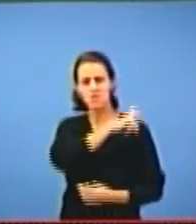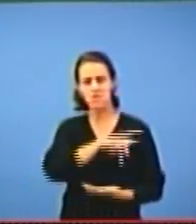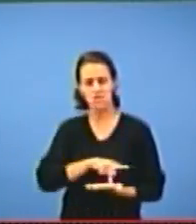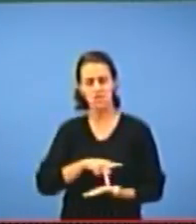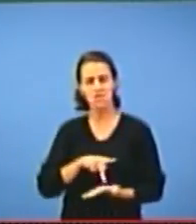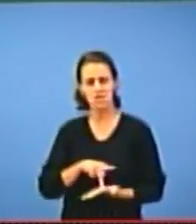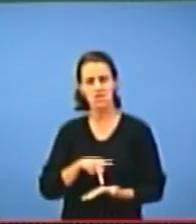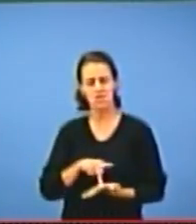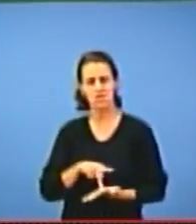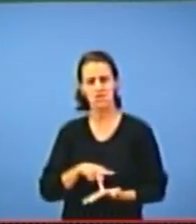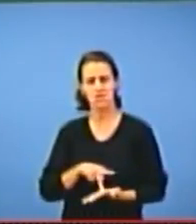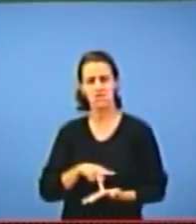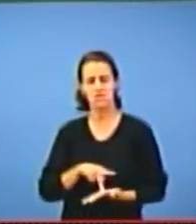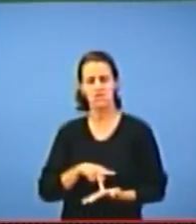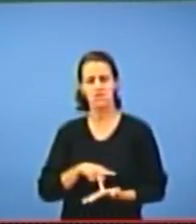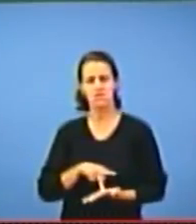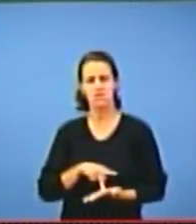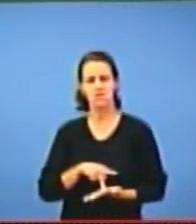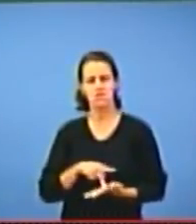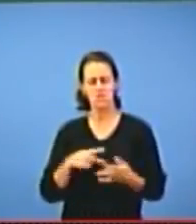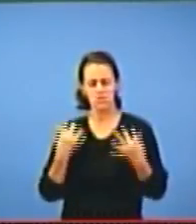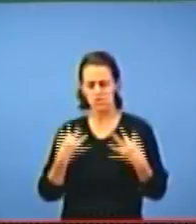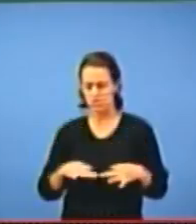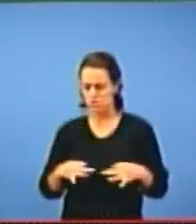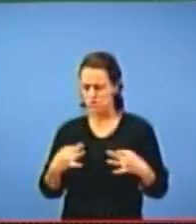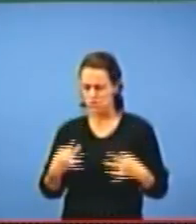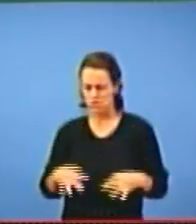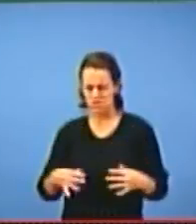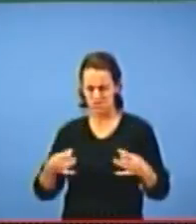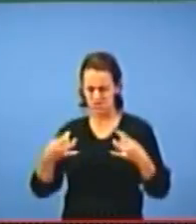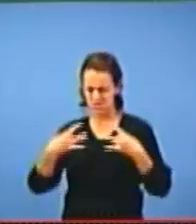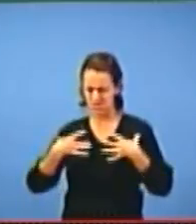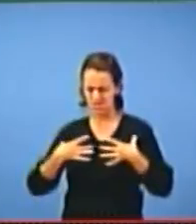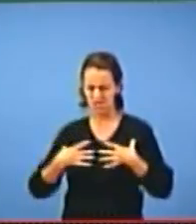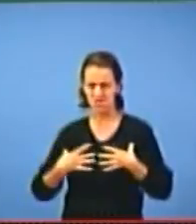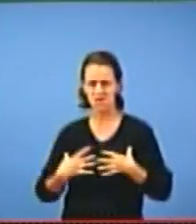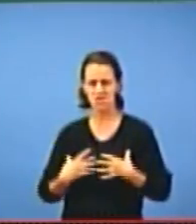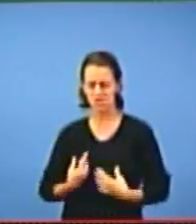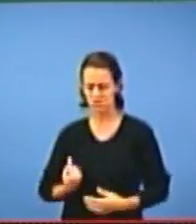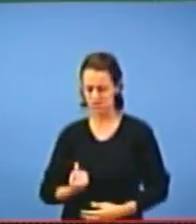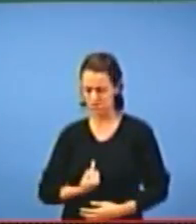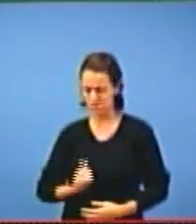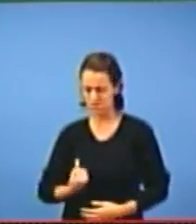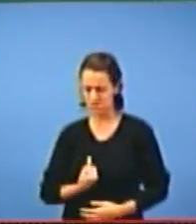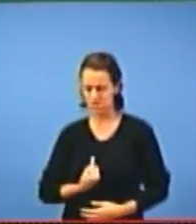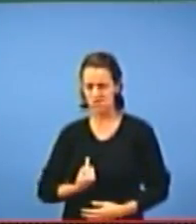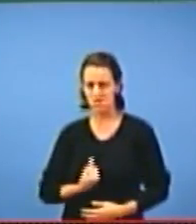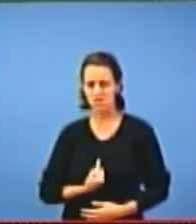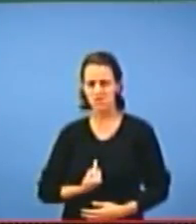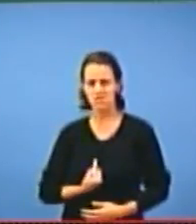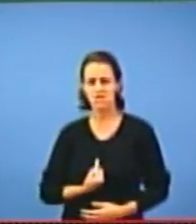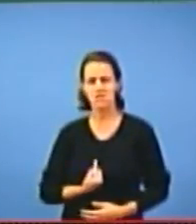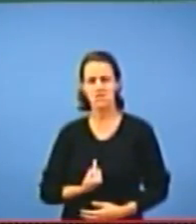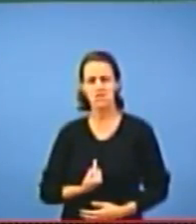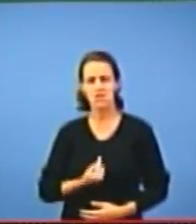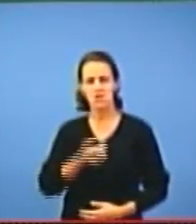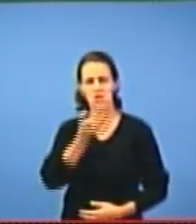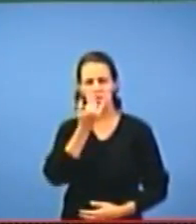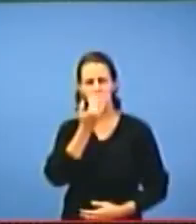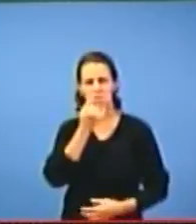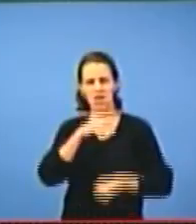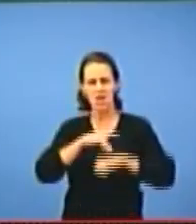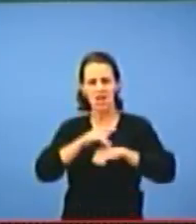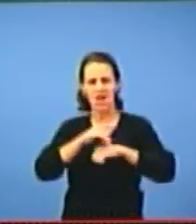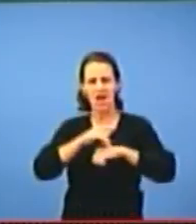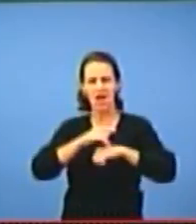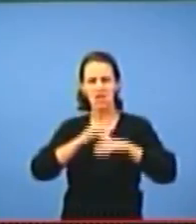difícil, la soledad, el dolor, el abandono, comiendo carne que los cuervos